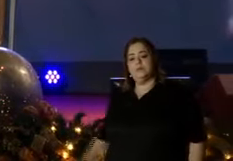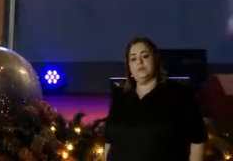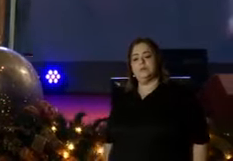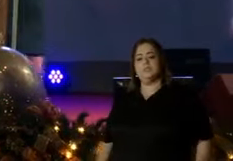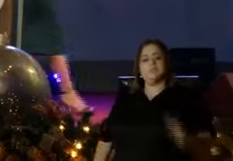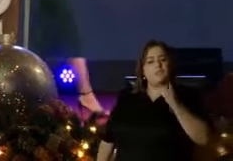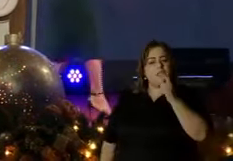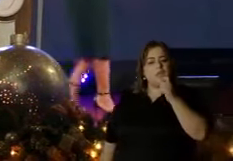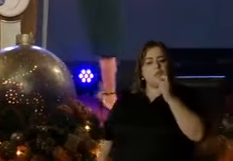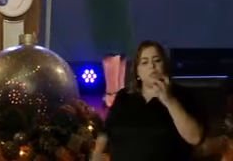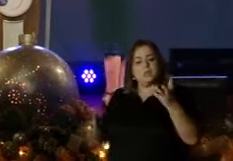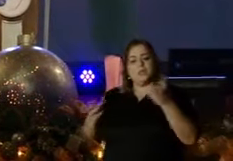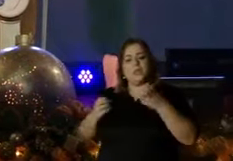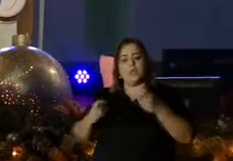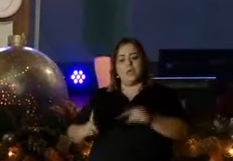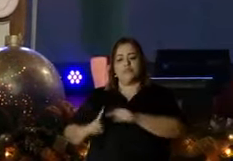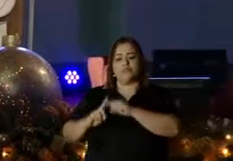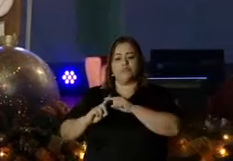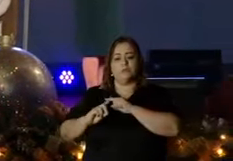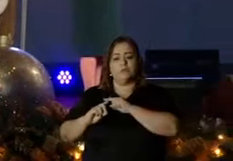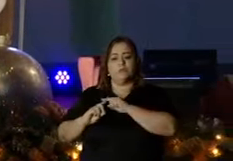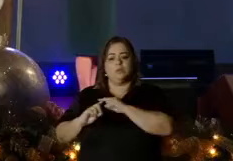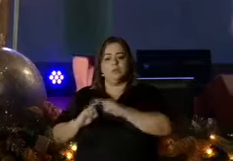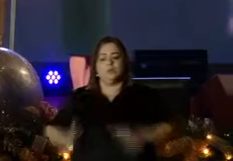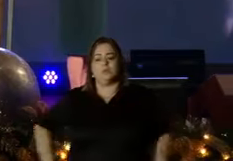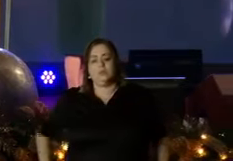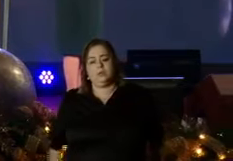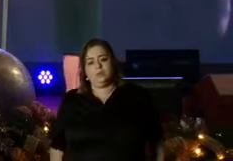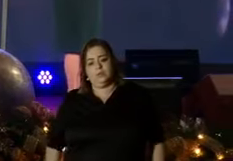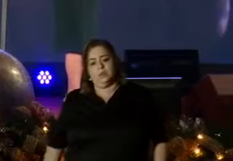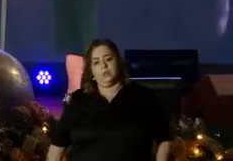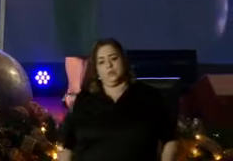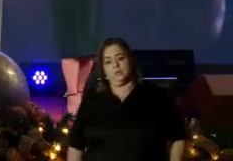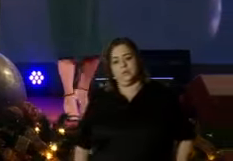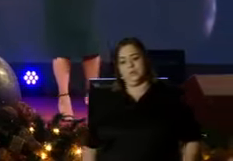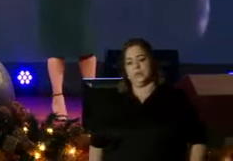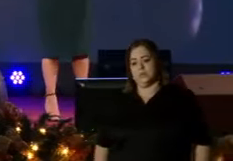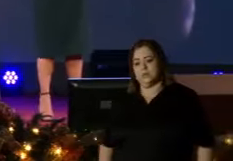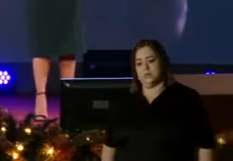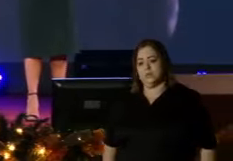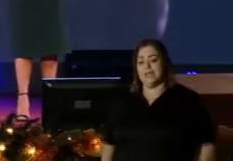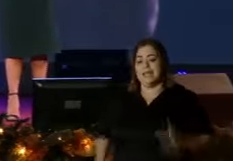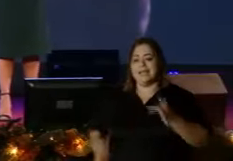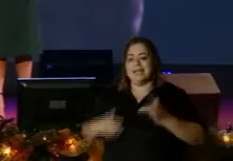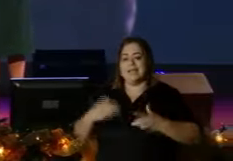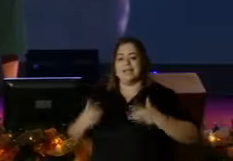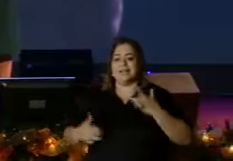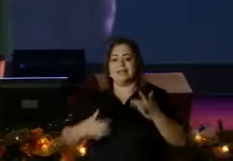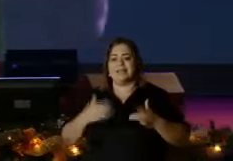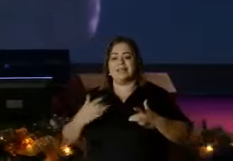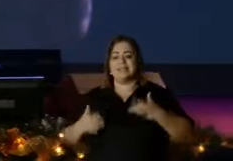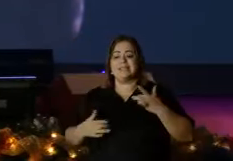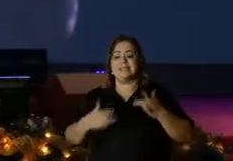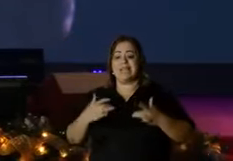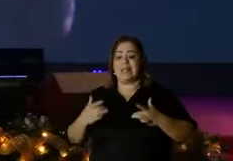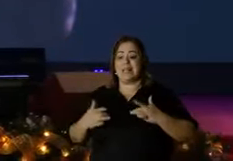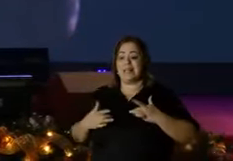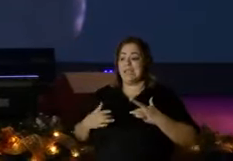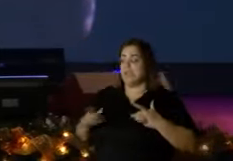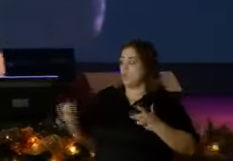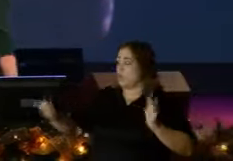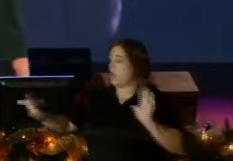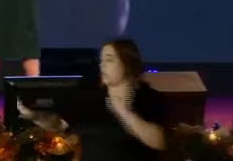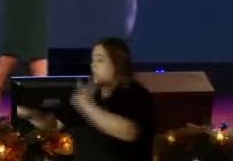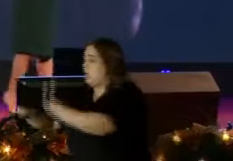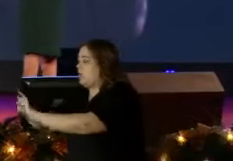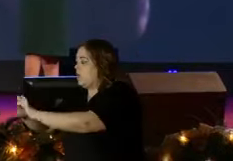Alguien para Jesús. He sentido, tocaron mi manto. He sentido que salió virtud.